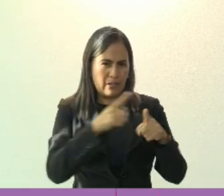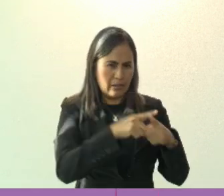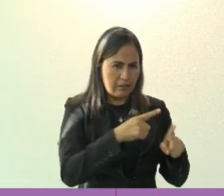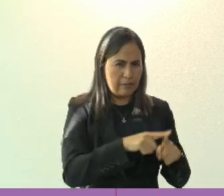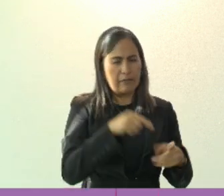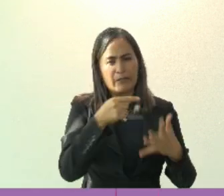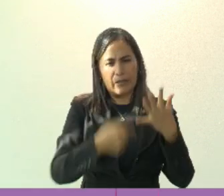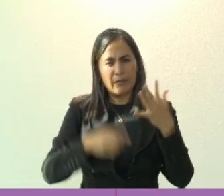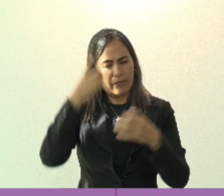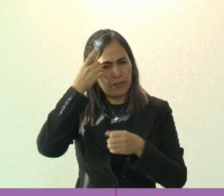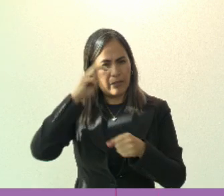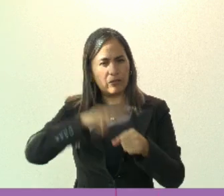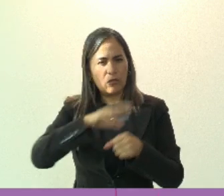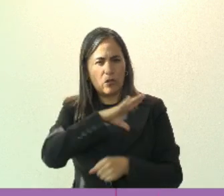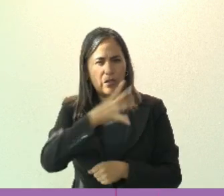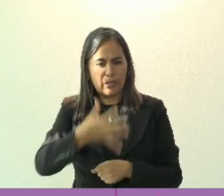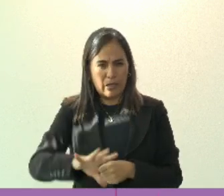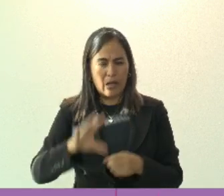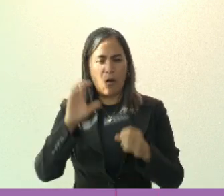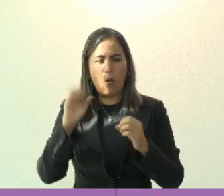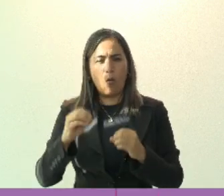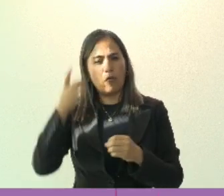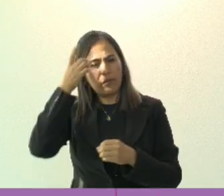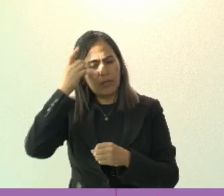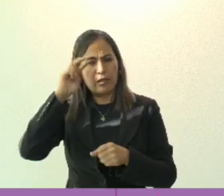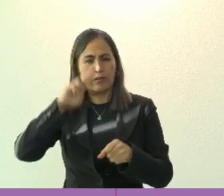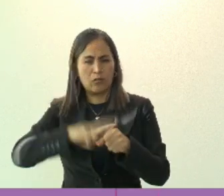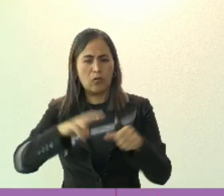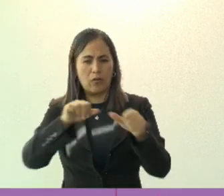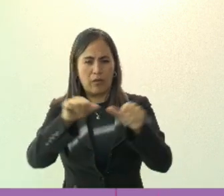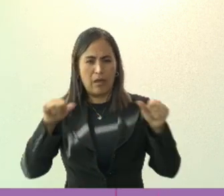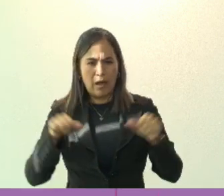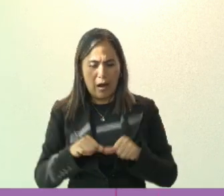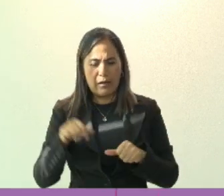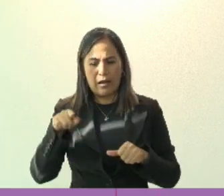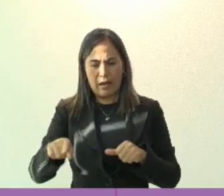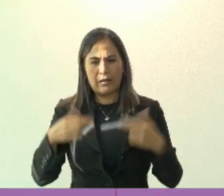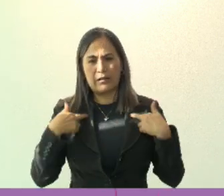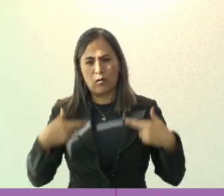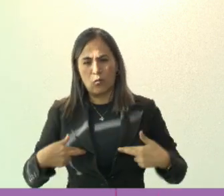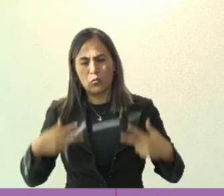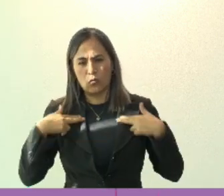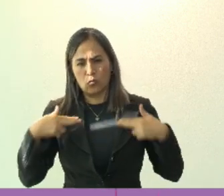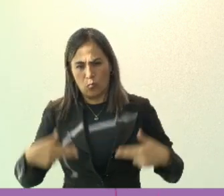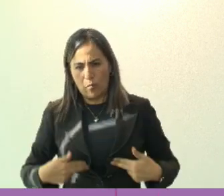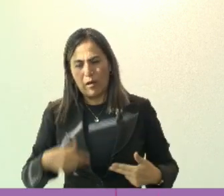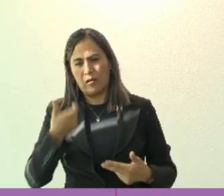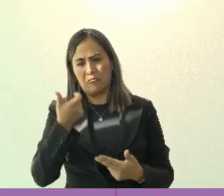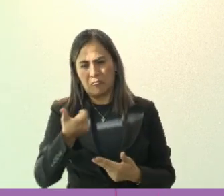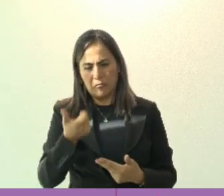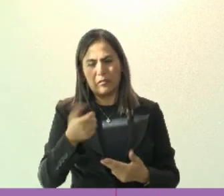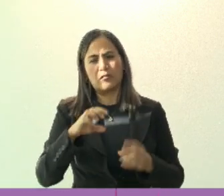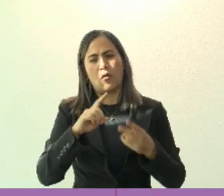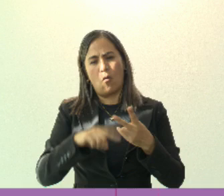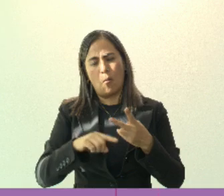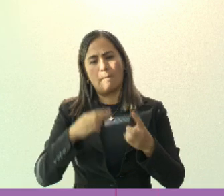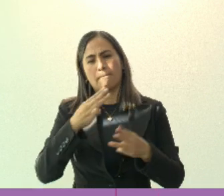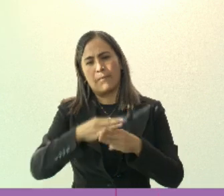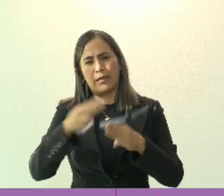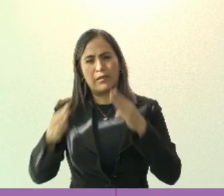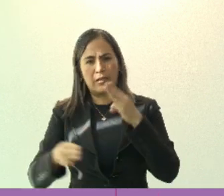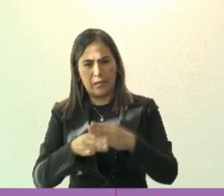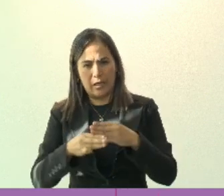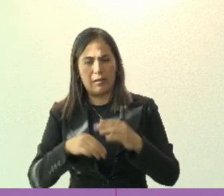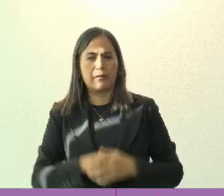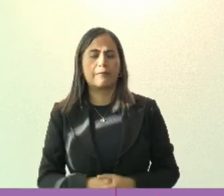como director general o director de área en materia de recursos humanos, financieros y materiales.